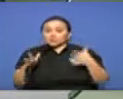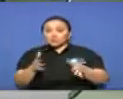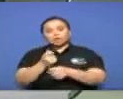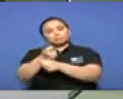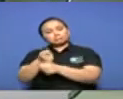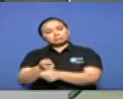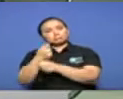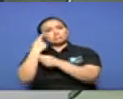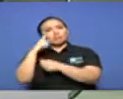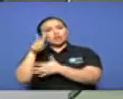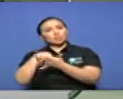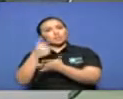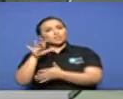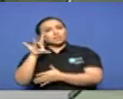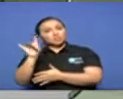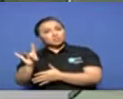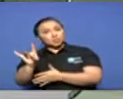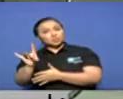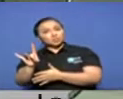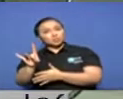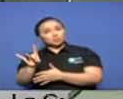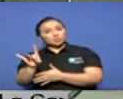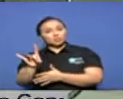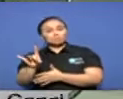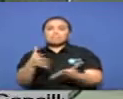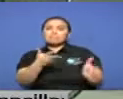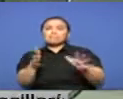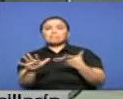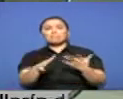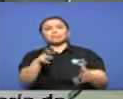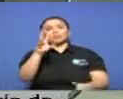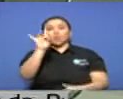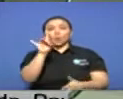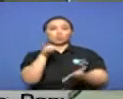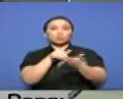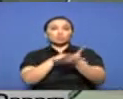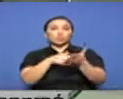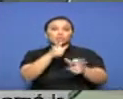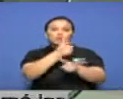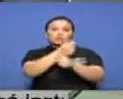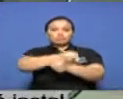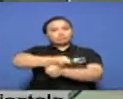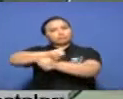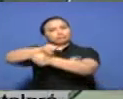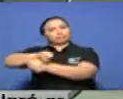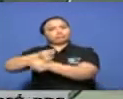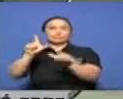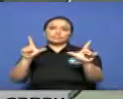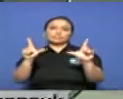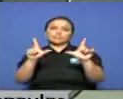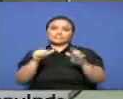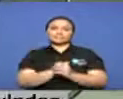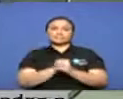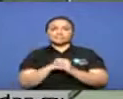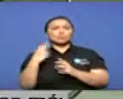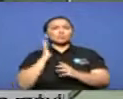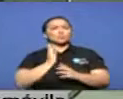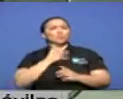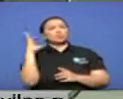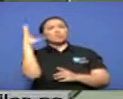2018 en marzo ya llevamos prácticamente más de 8000 certificados dentro de los logros más trascendentales que nuestra